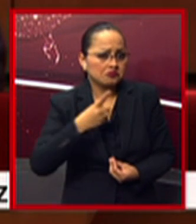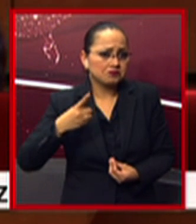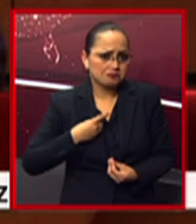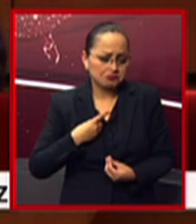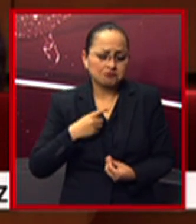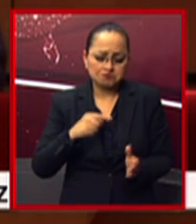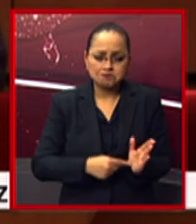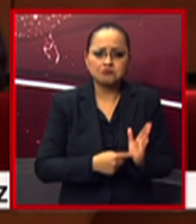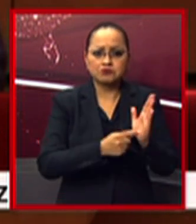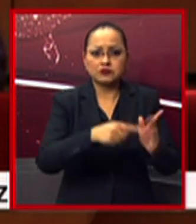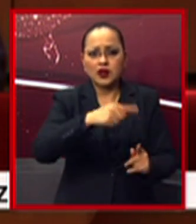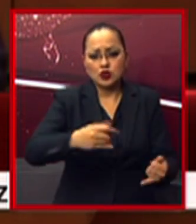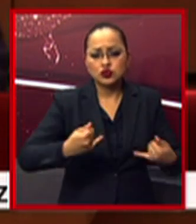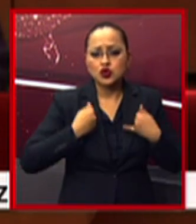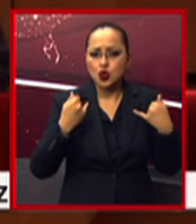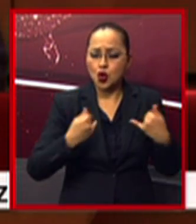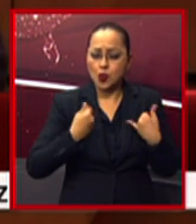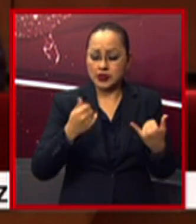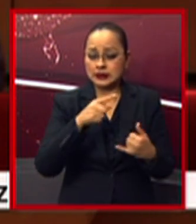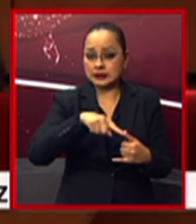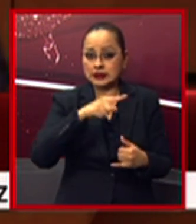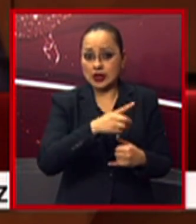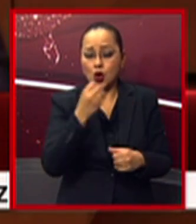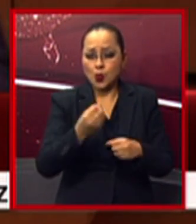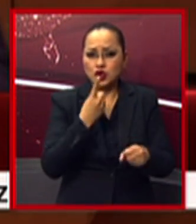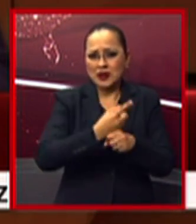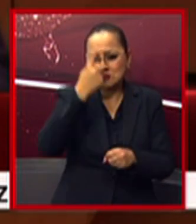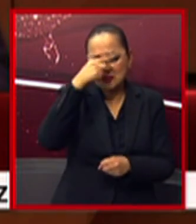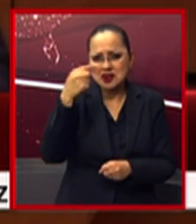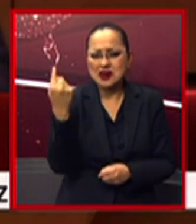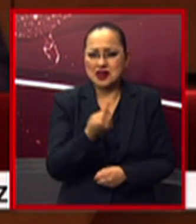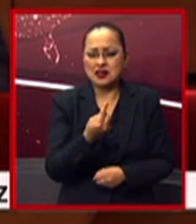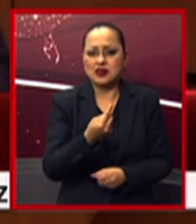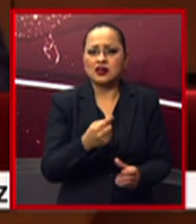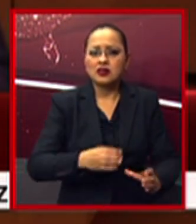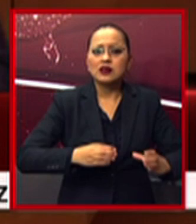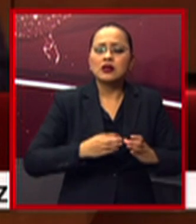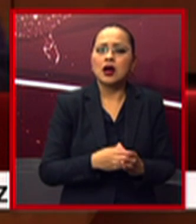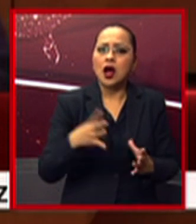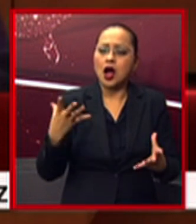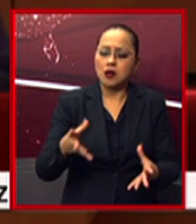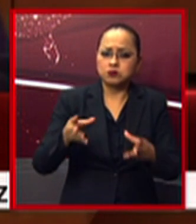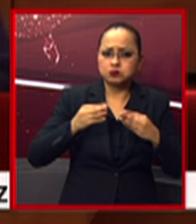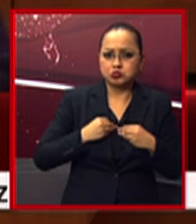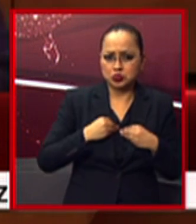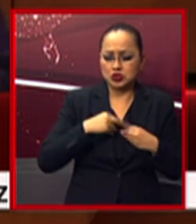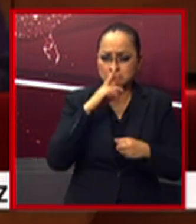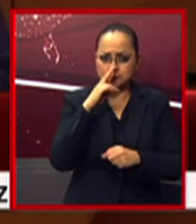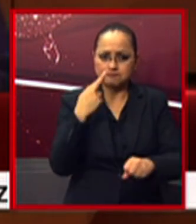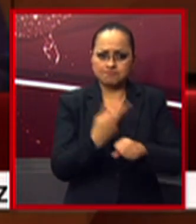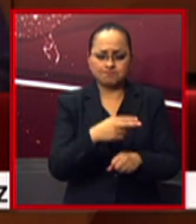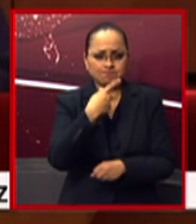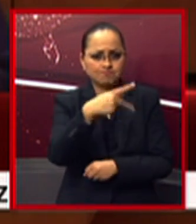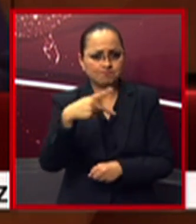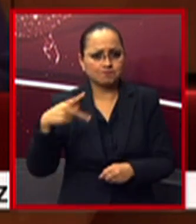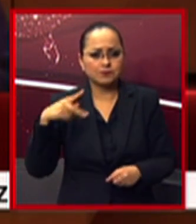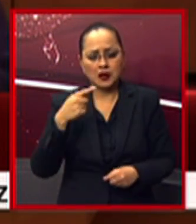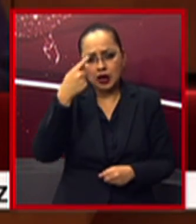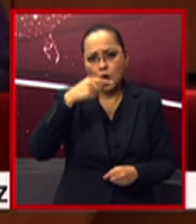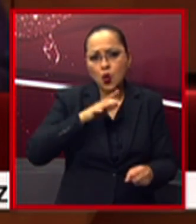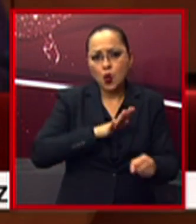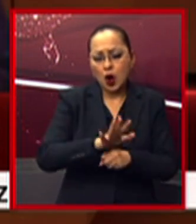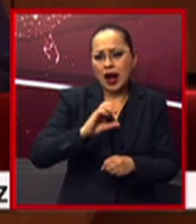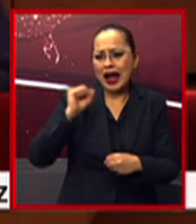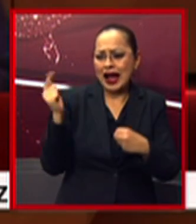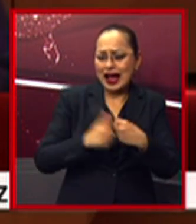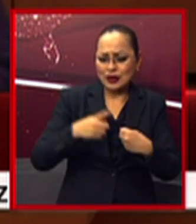de brindar a los adolescentes la oportunidad de asumir su responsabilidad